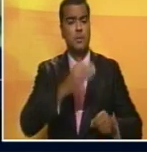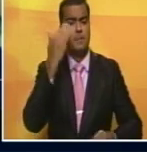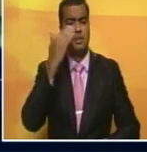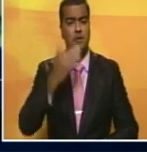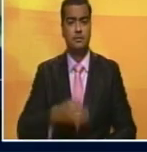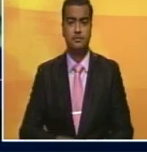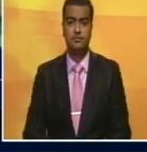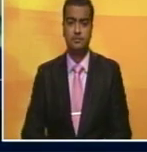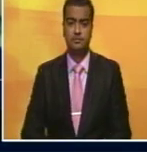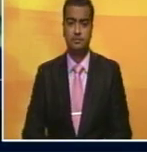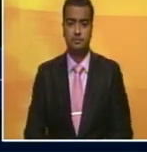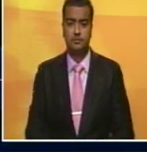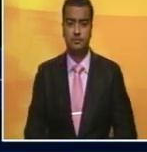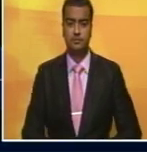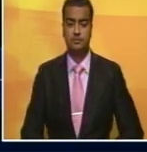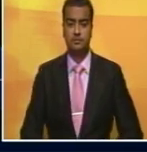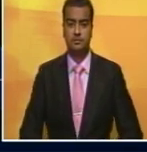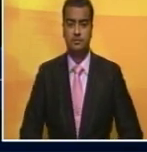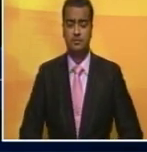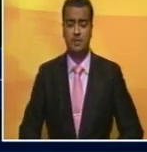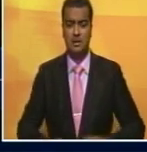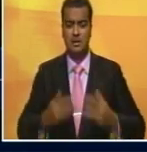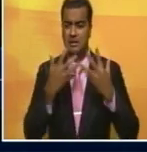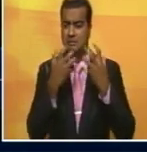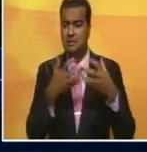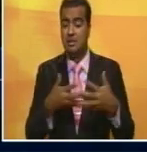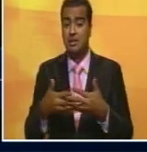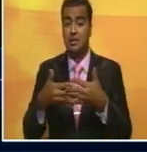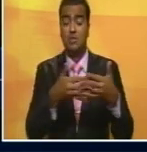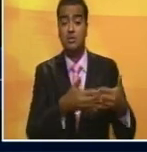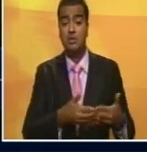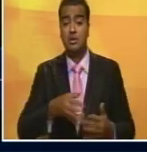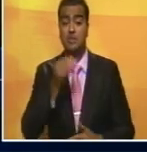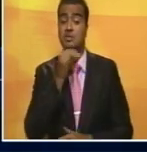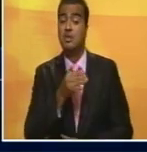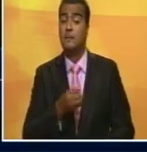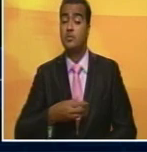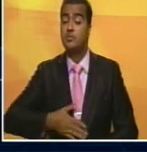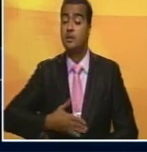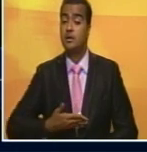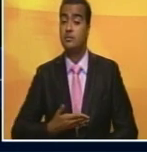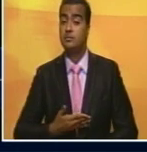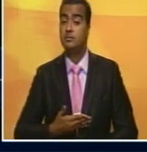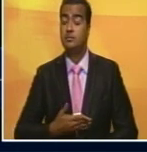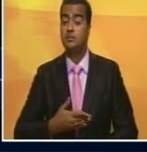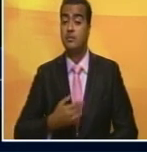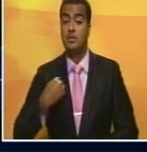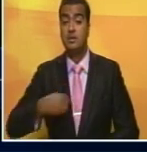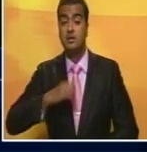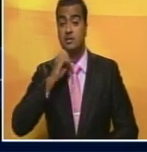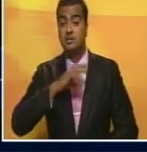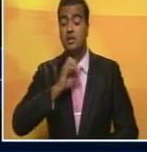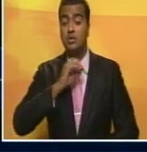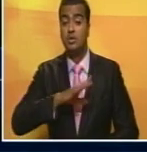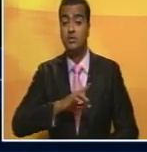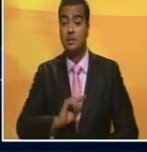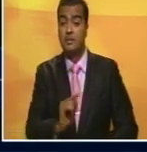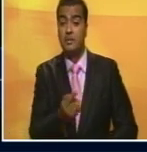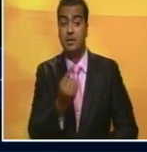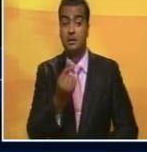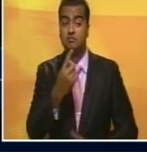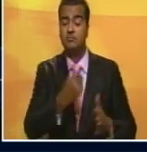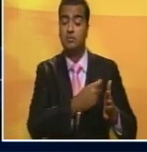militar. Lamentablemente Estados Unidos, quien tiene esta amenaza, tiene esa posibilidad, tiene esa historia, lamentablemente, de ser el